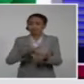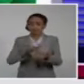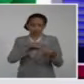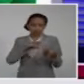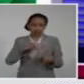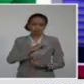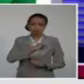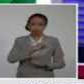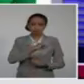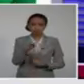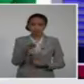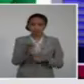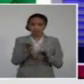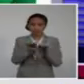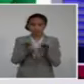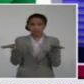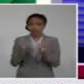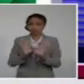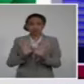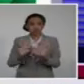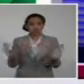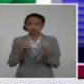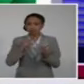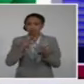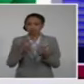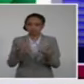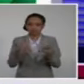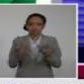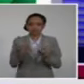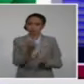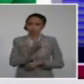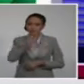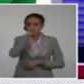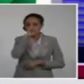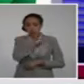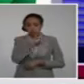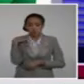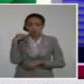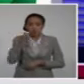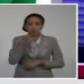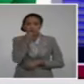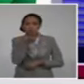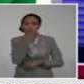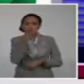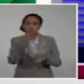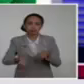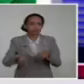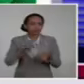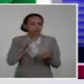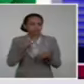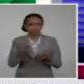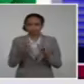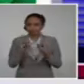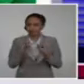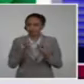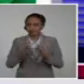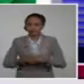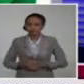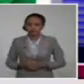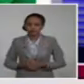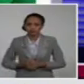asistolia en un momento determinado, de la cual no fue posible su reanimación, no obstante las maniobras que se